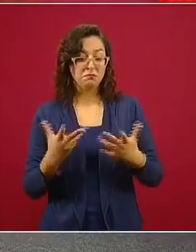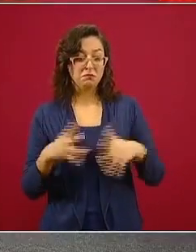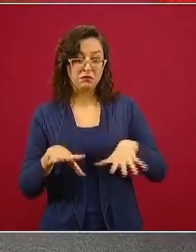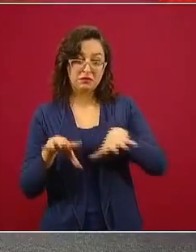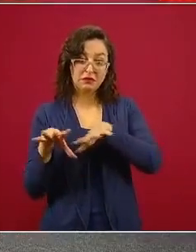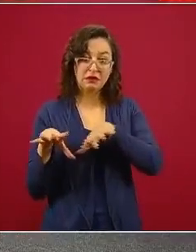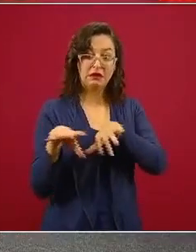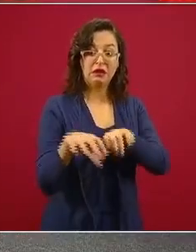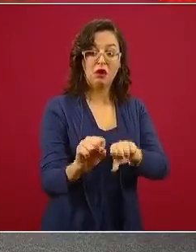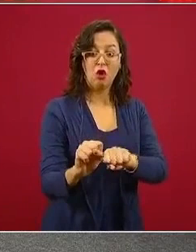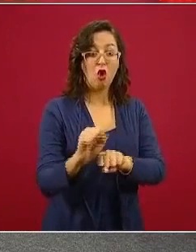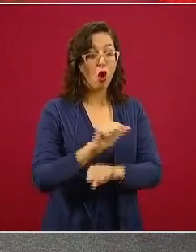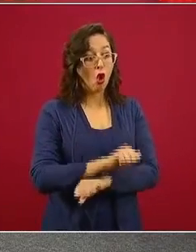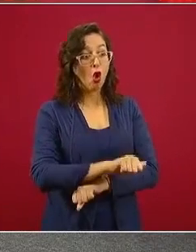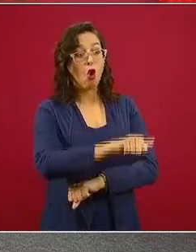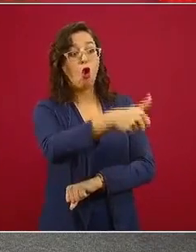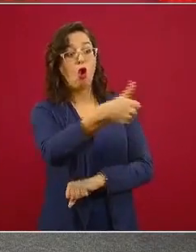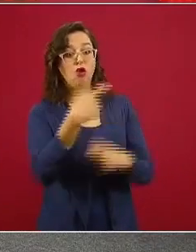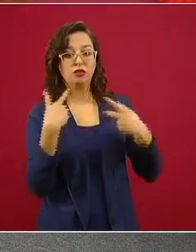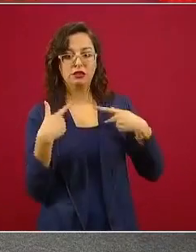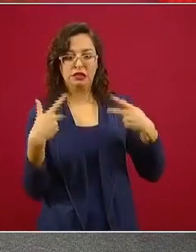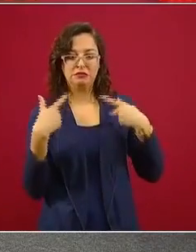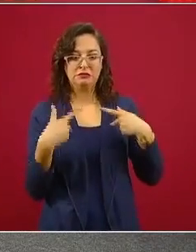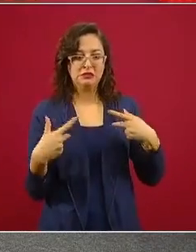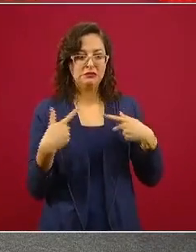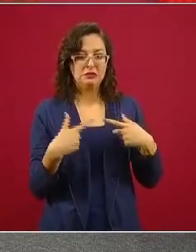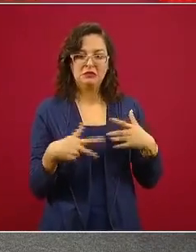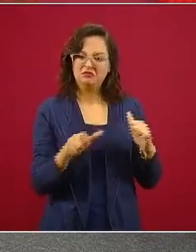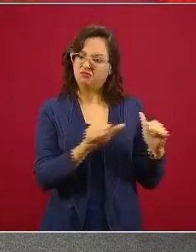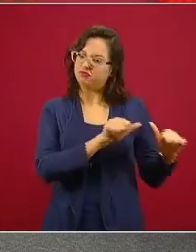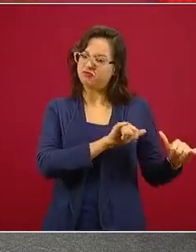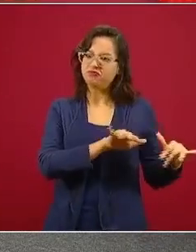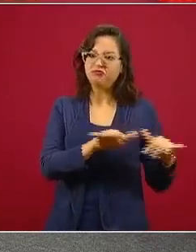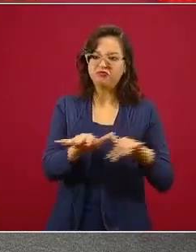personas. Hay una red de base,